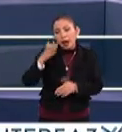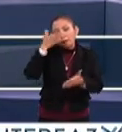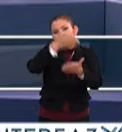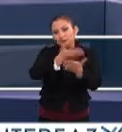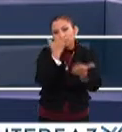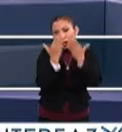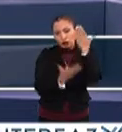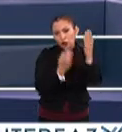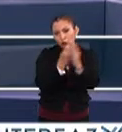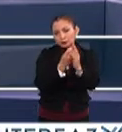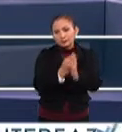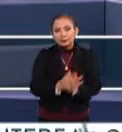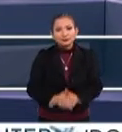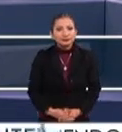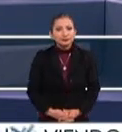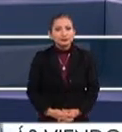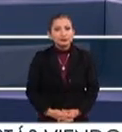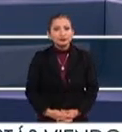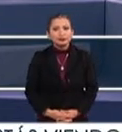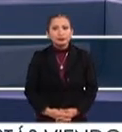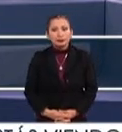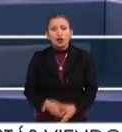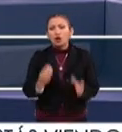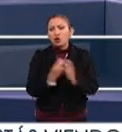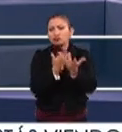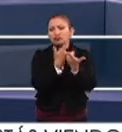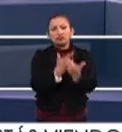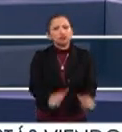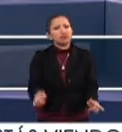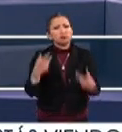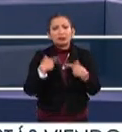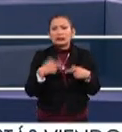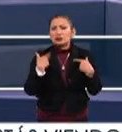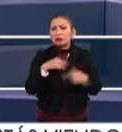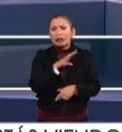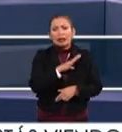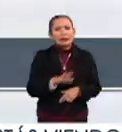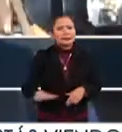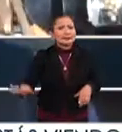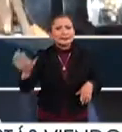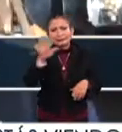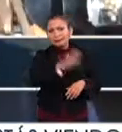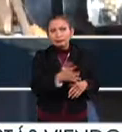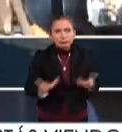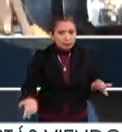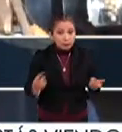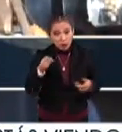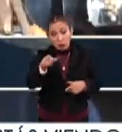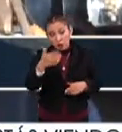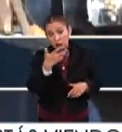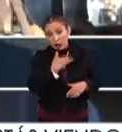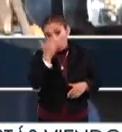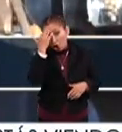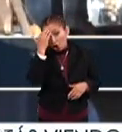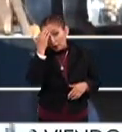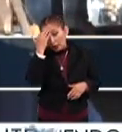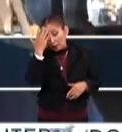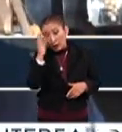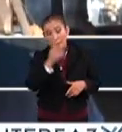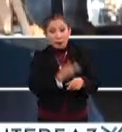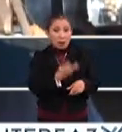para poder cursarlo? Sí, el curso está abierto al público en general. Si se tienen conocimientos